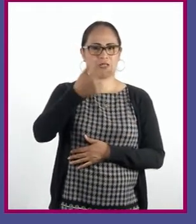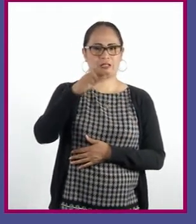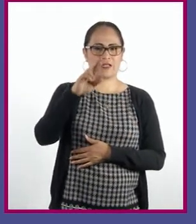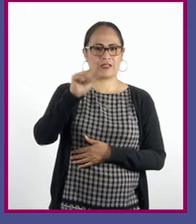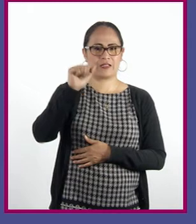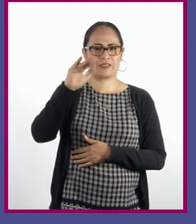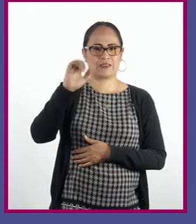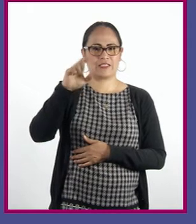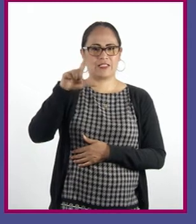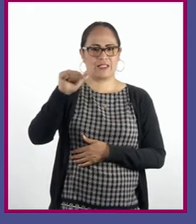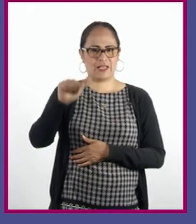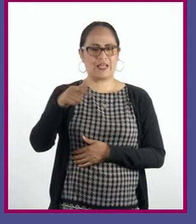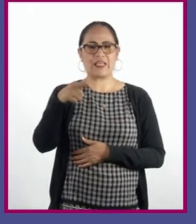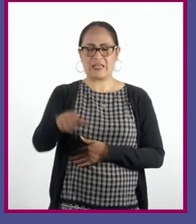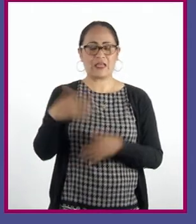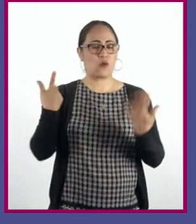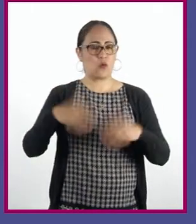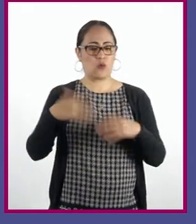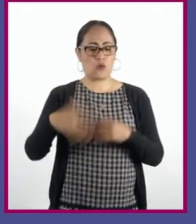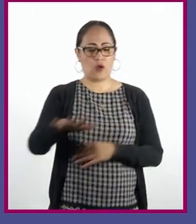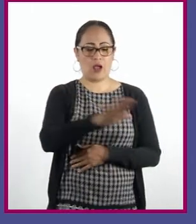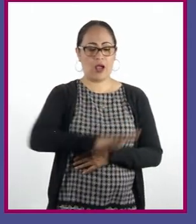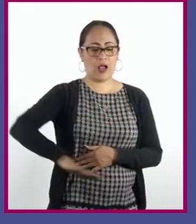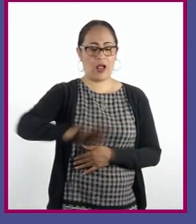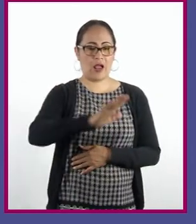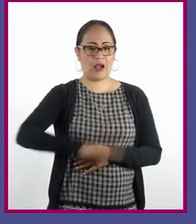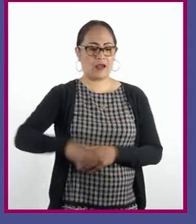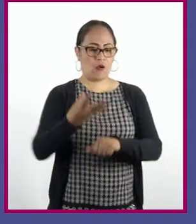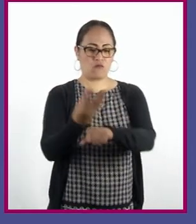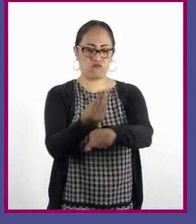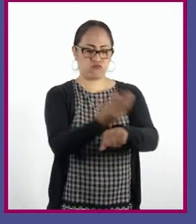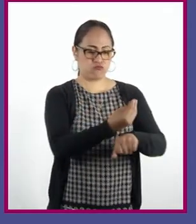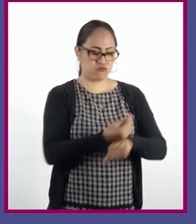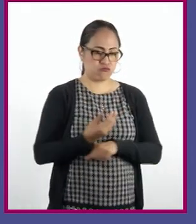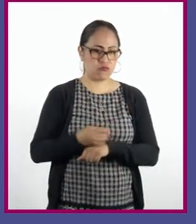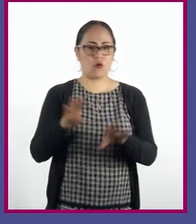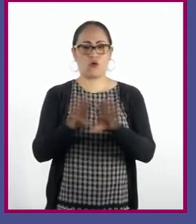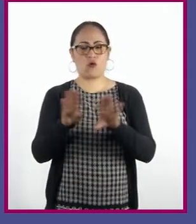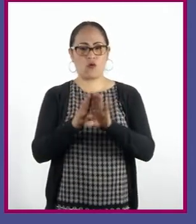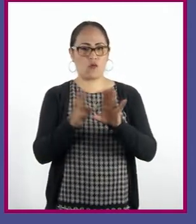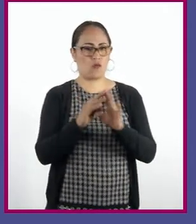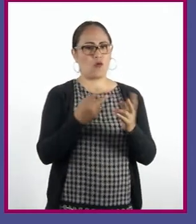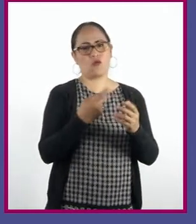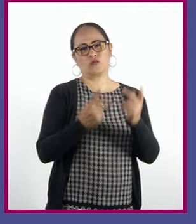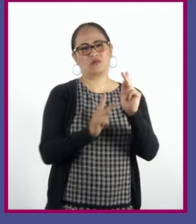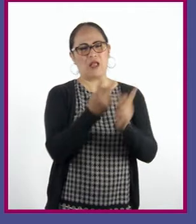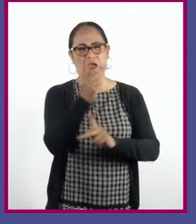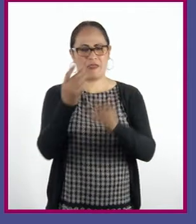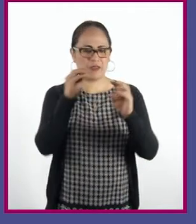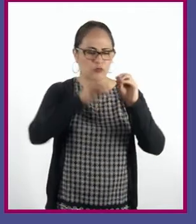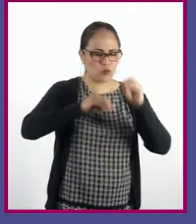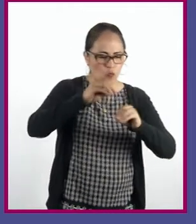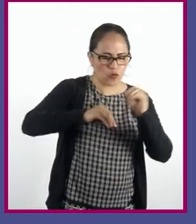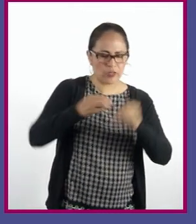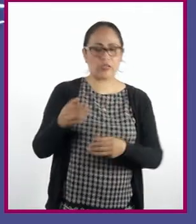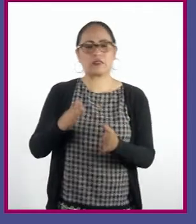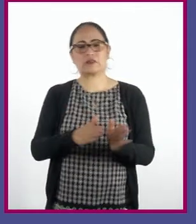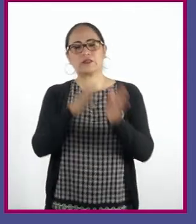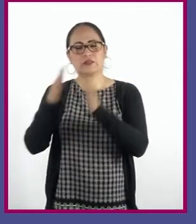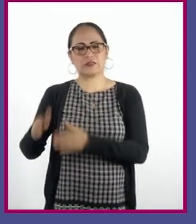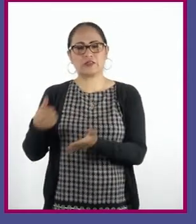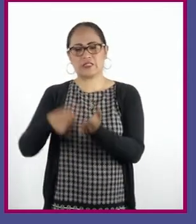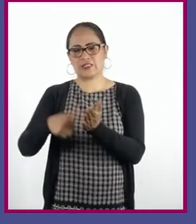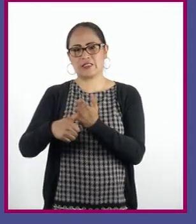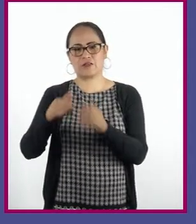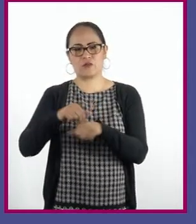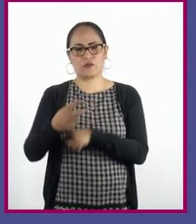participar activamente en beneficio de la imagen de la comunidad, colocando un buen número de plantas. Carta 2.